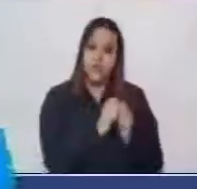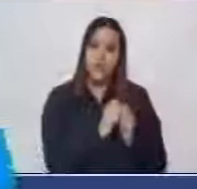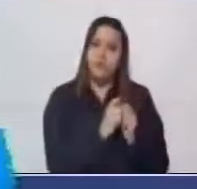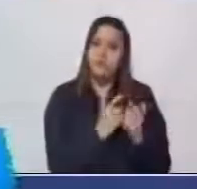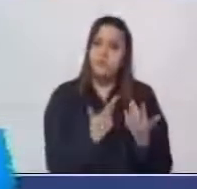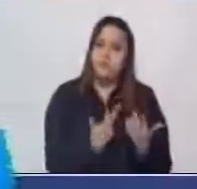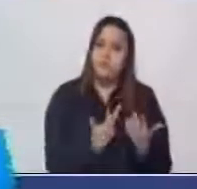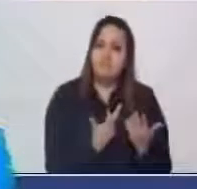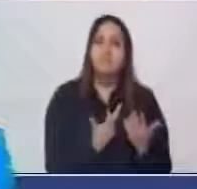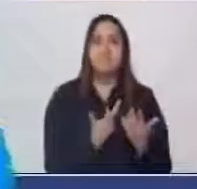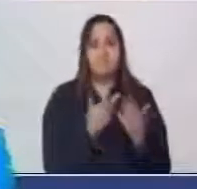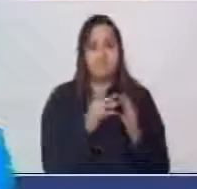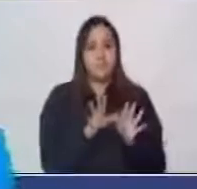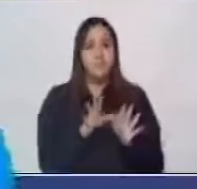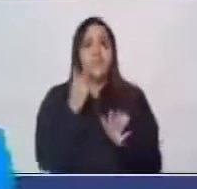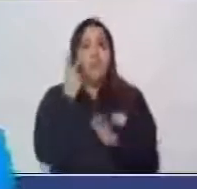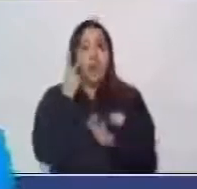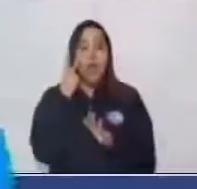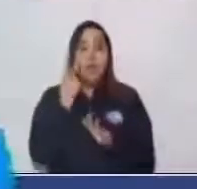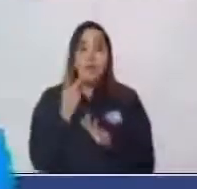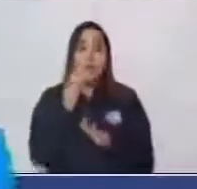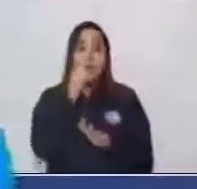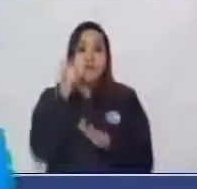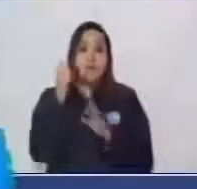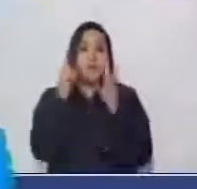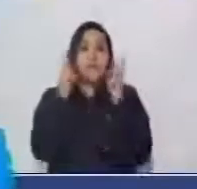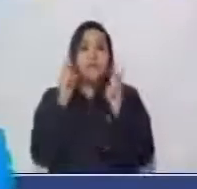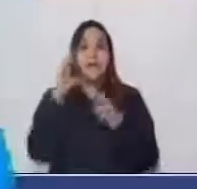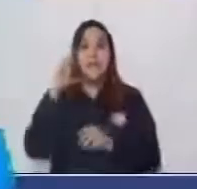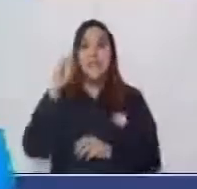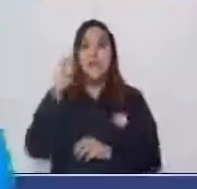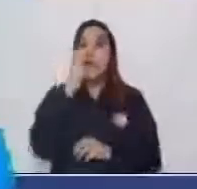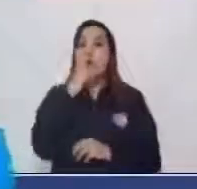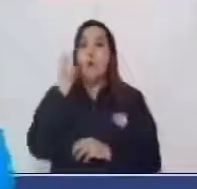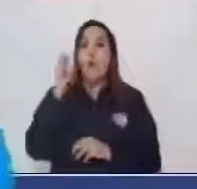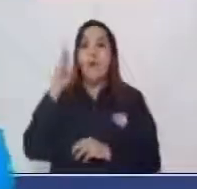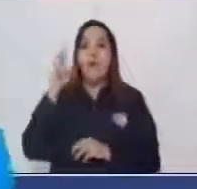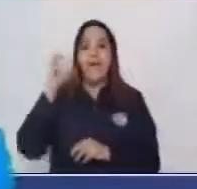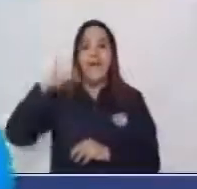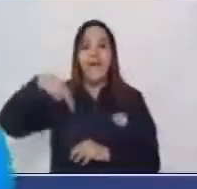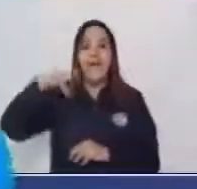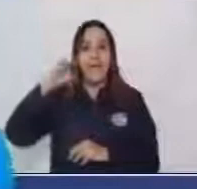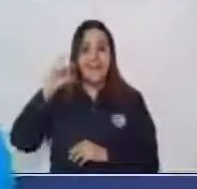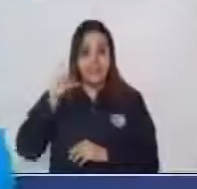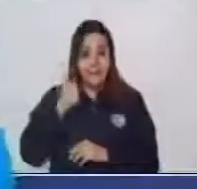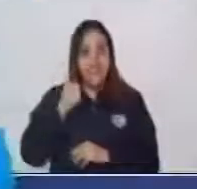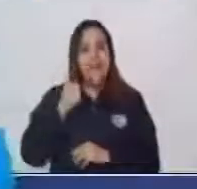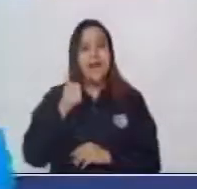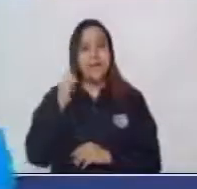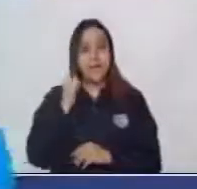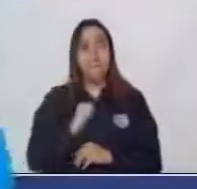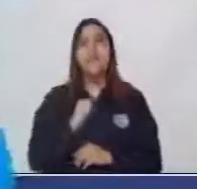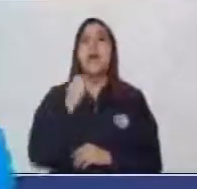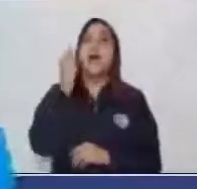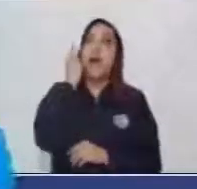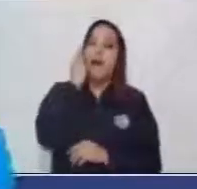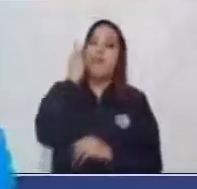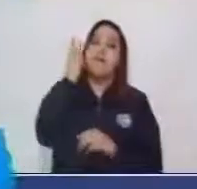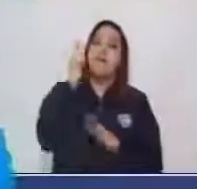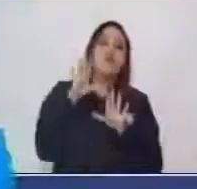tema de cohesión y coherencia, vimos el diagrama o cómo se estructura un